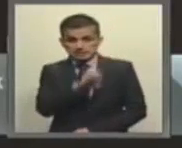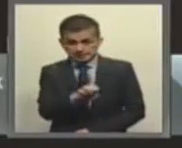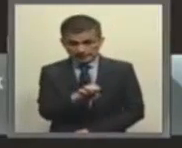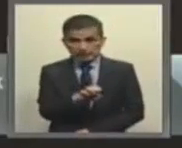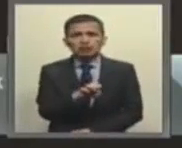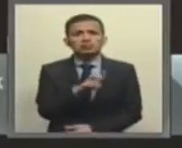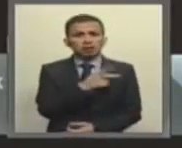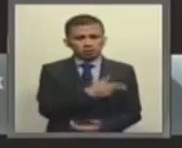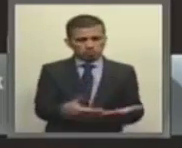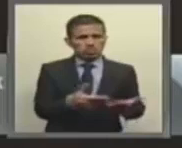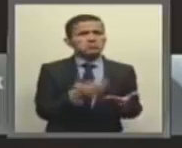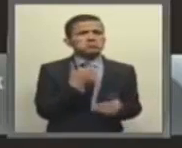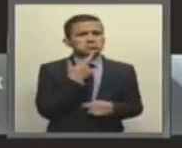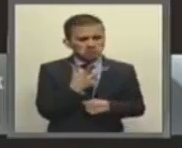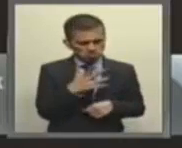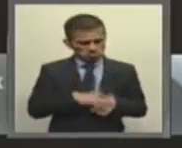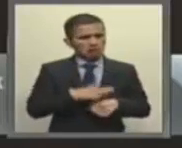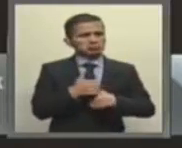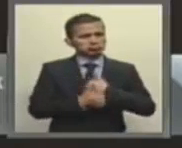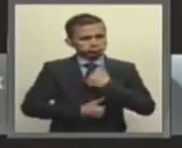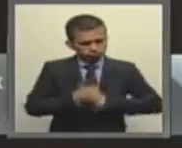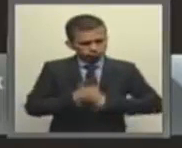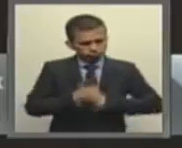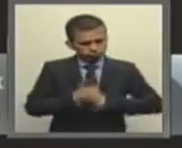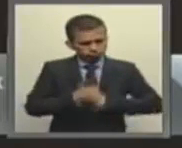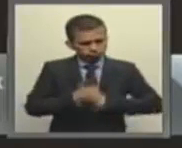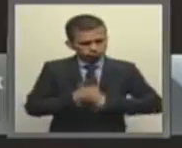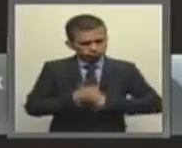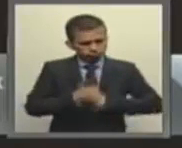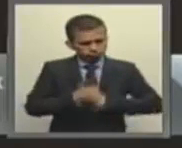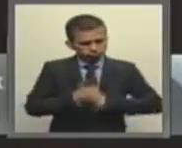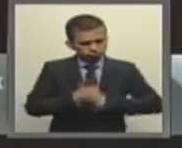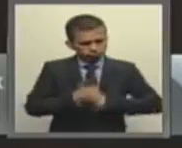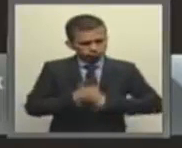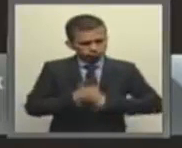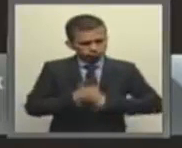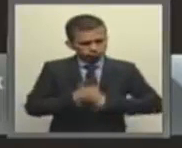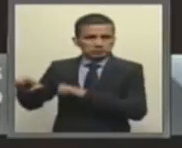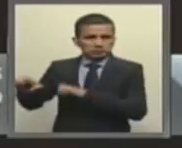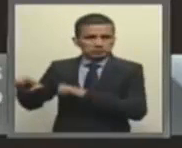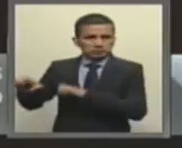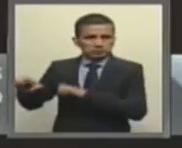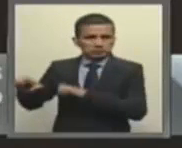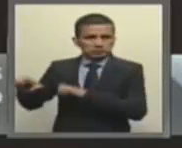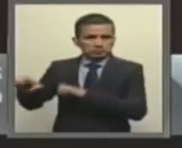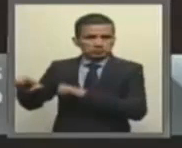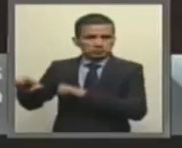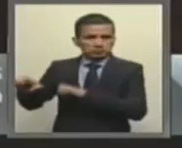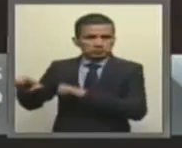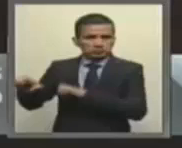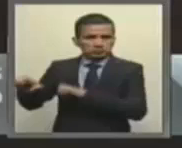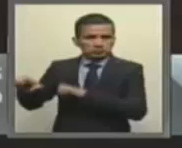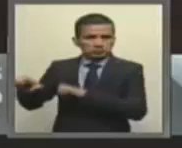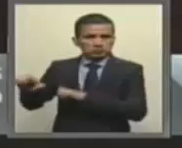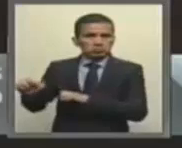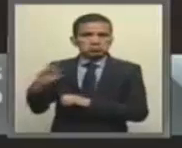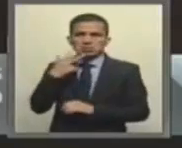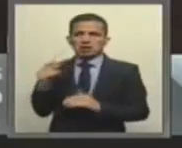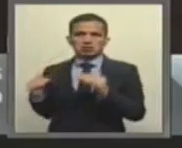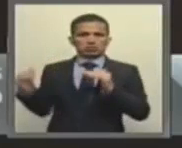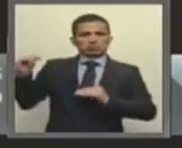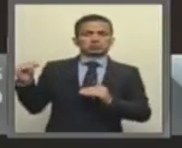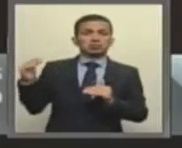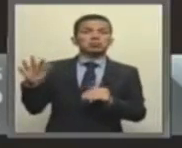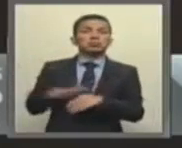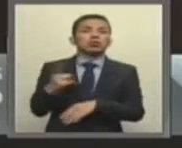una mayor y mejor competencia en el cobro de servicios de las demás administradoras, representando un paradigma para que las